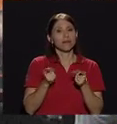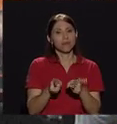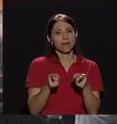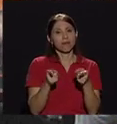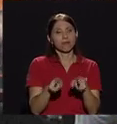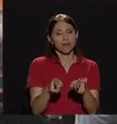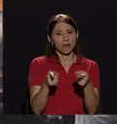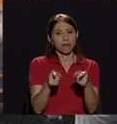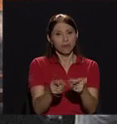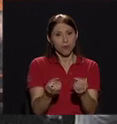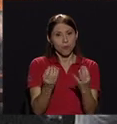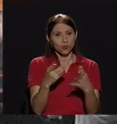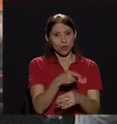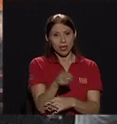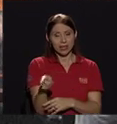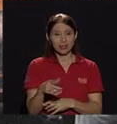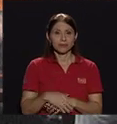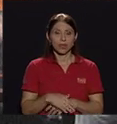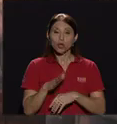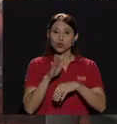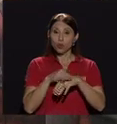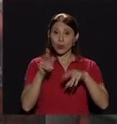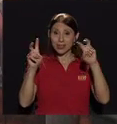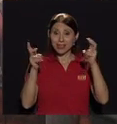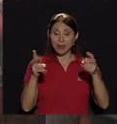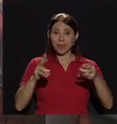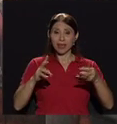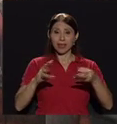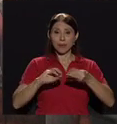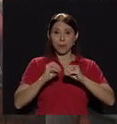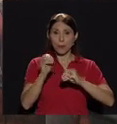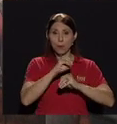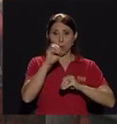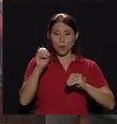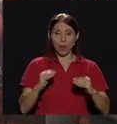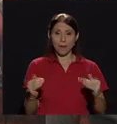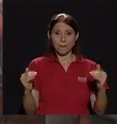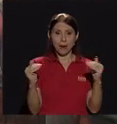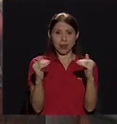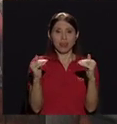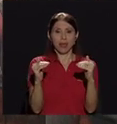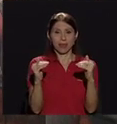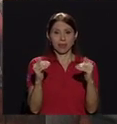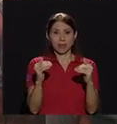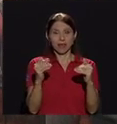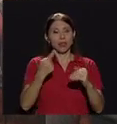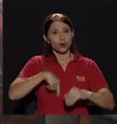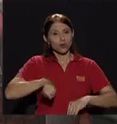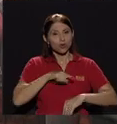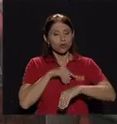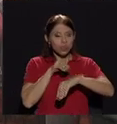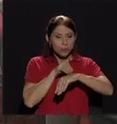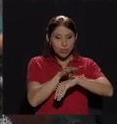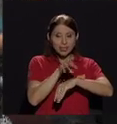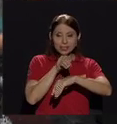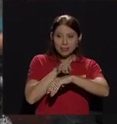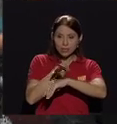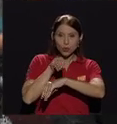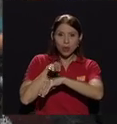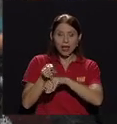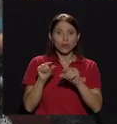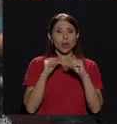muy frecuente para ellas. En cuanto a la paridad, estamos asesorando a grupos